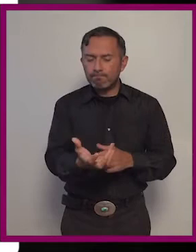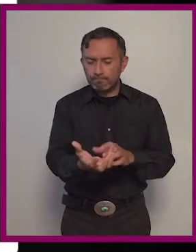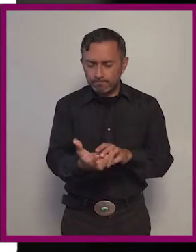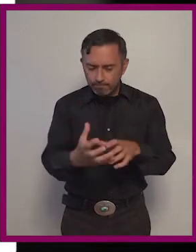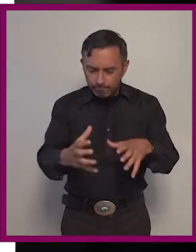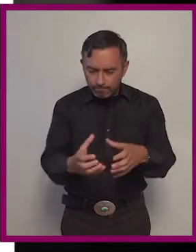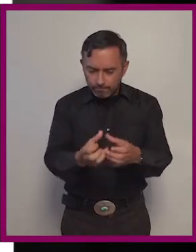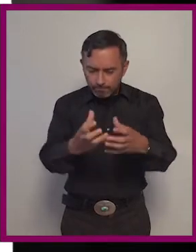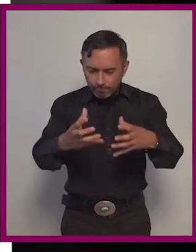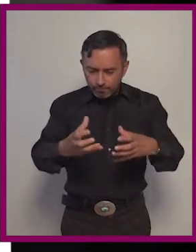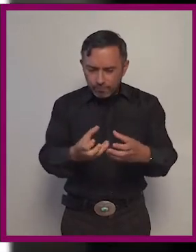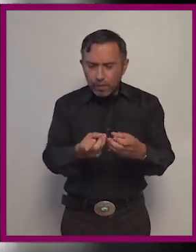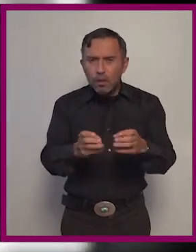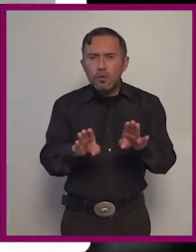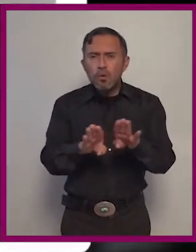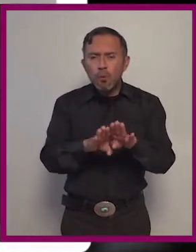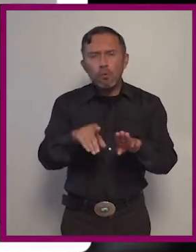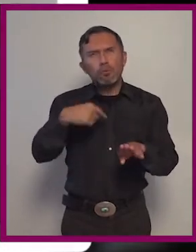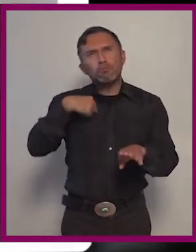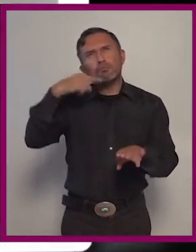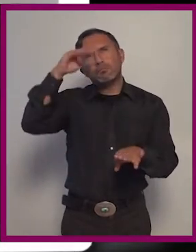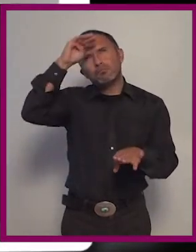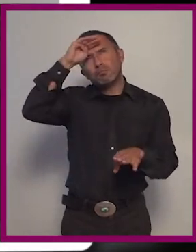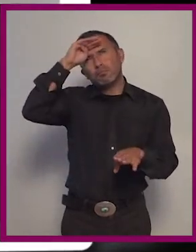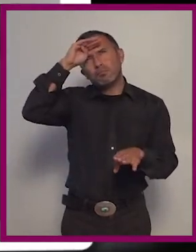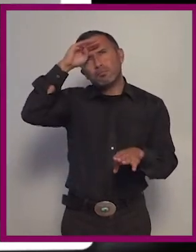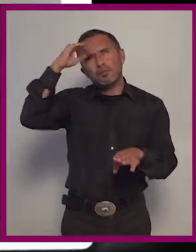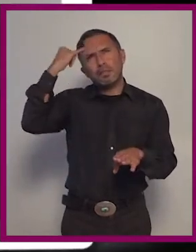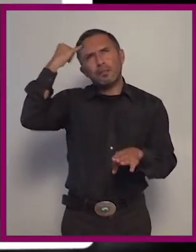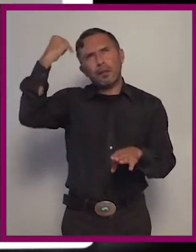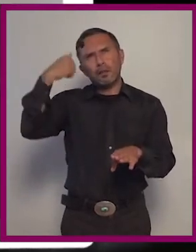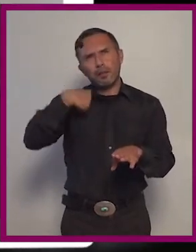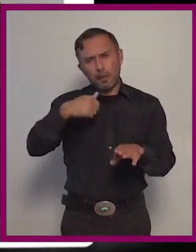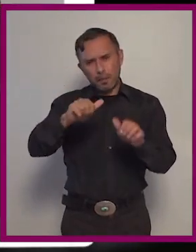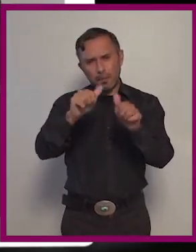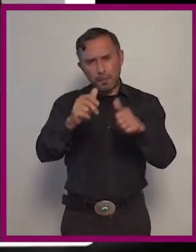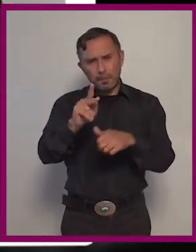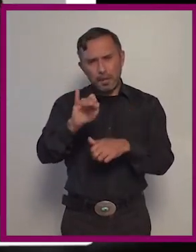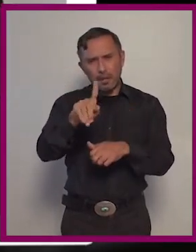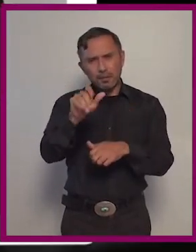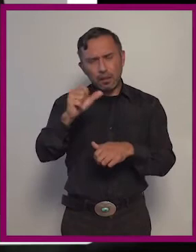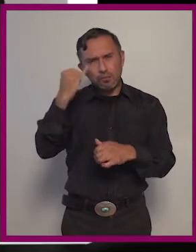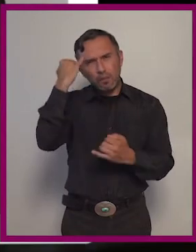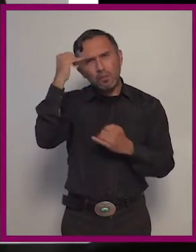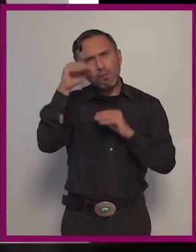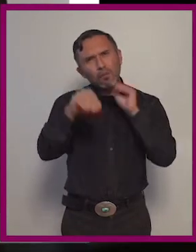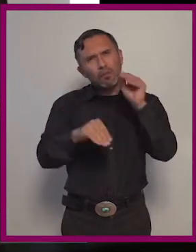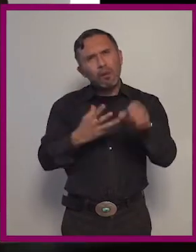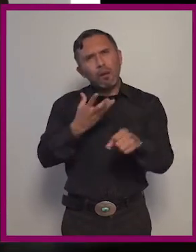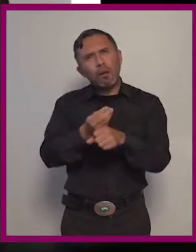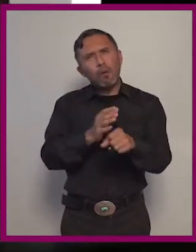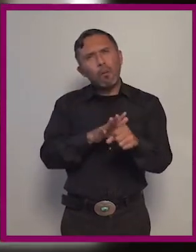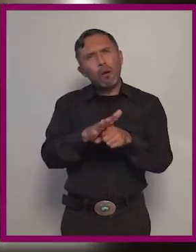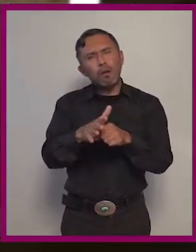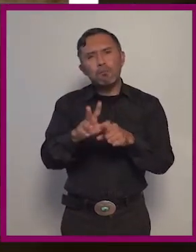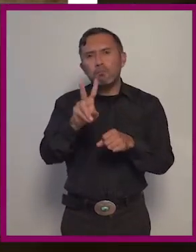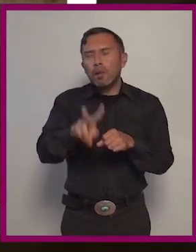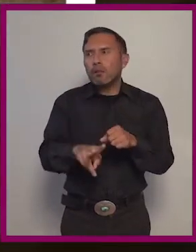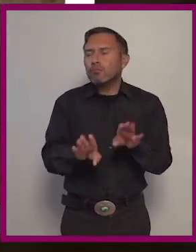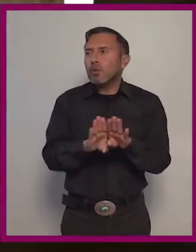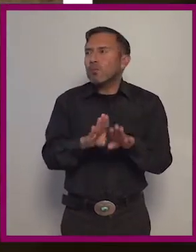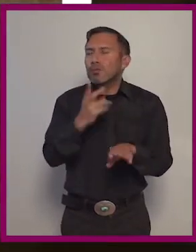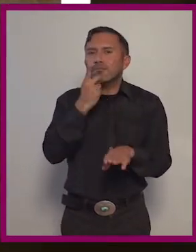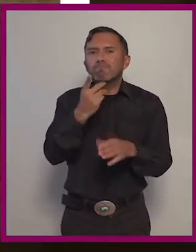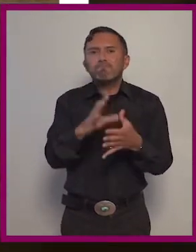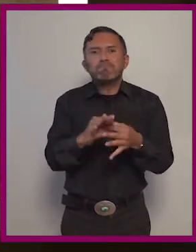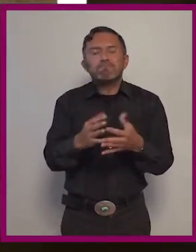crear o qué puedo imaginarme más haciendo esta pieza? No sé, a veces no tengo palabras cómo explicarlo, ¿no?